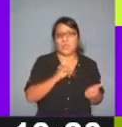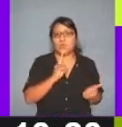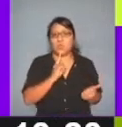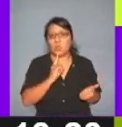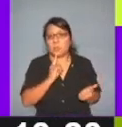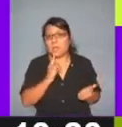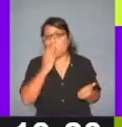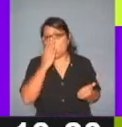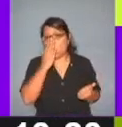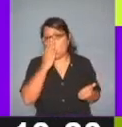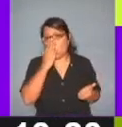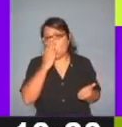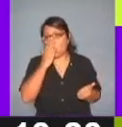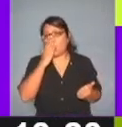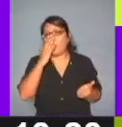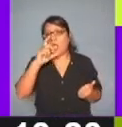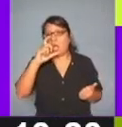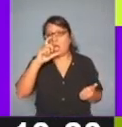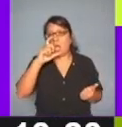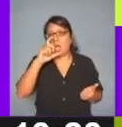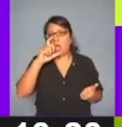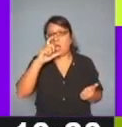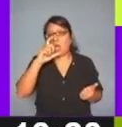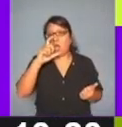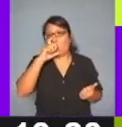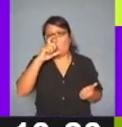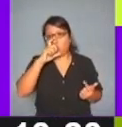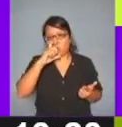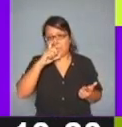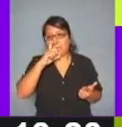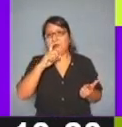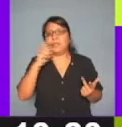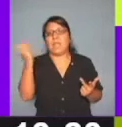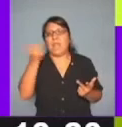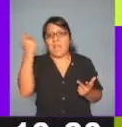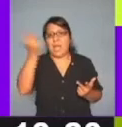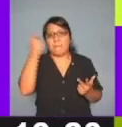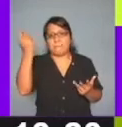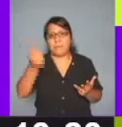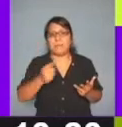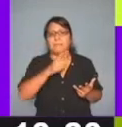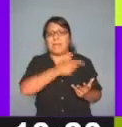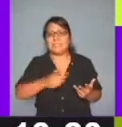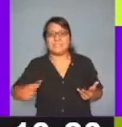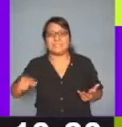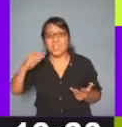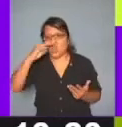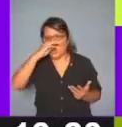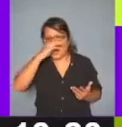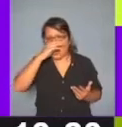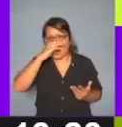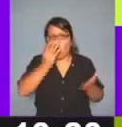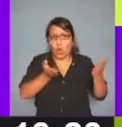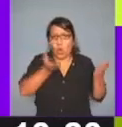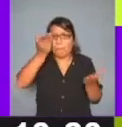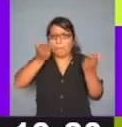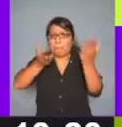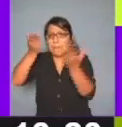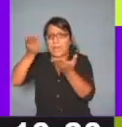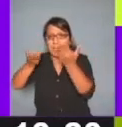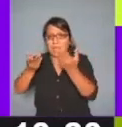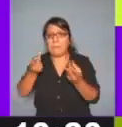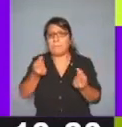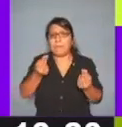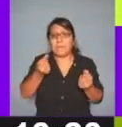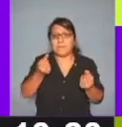Córdoba corrientes eh la Pampa rí negro en todos lados